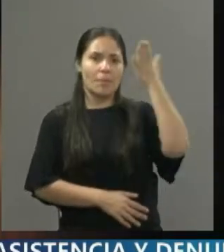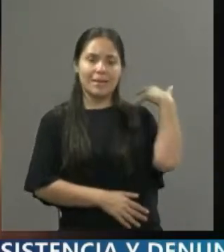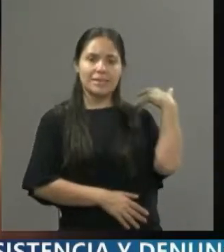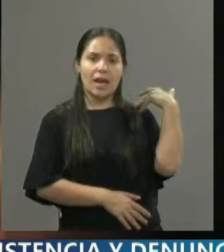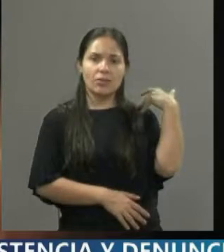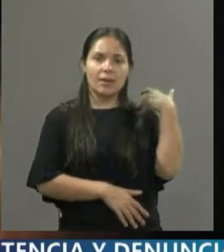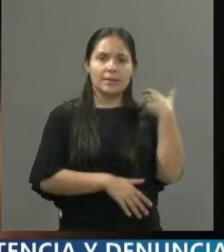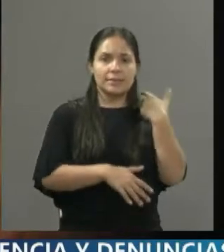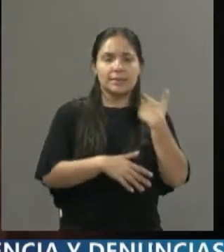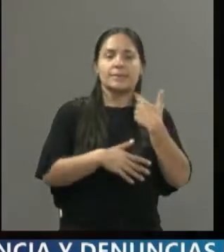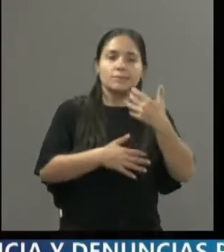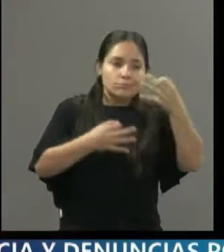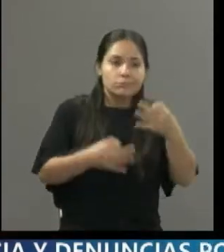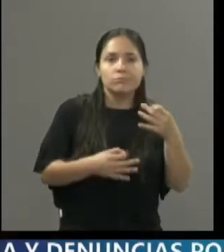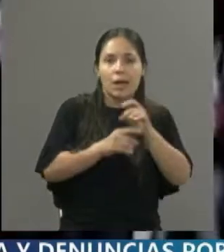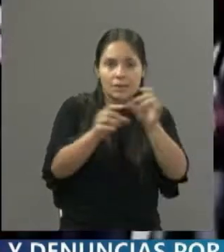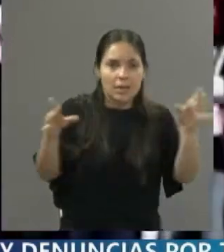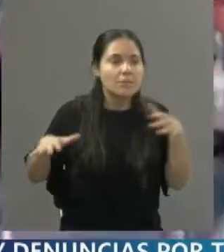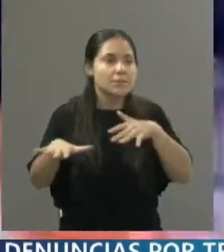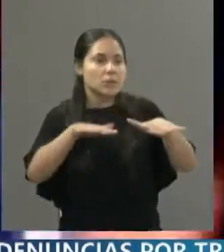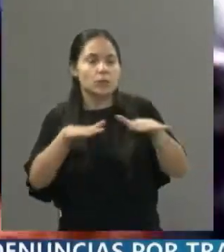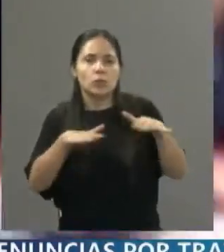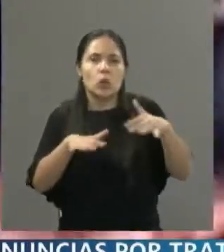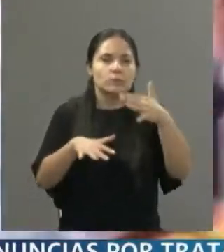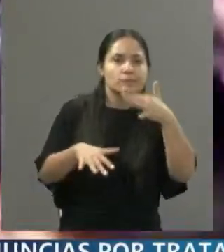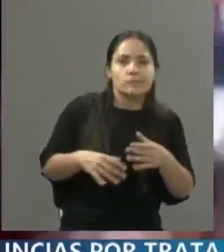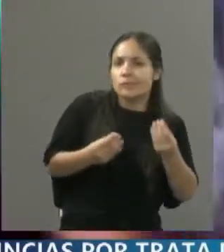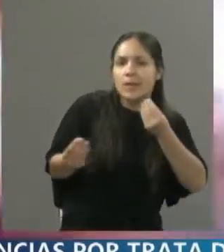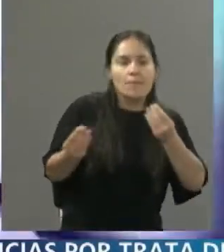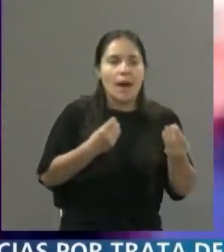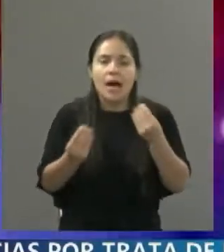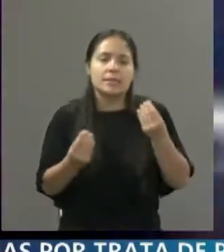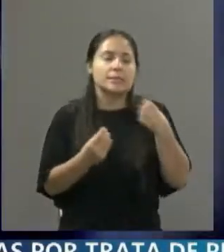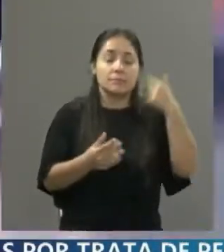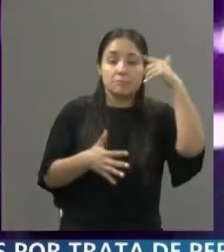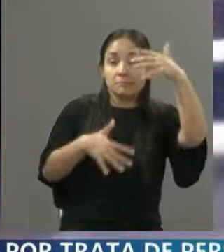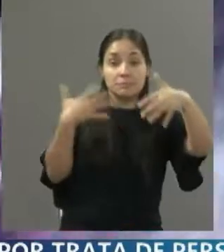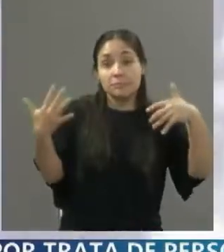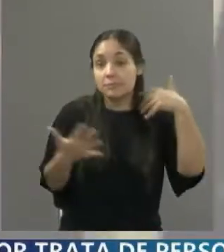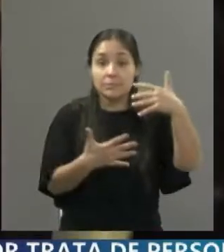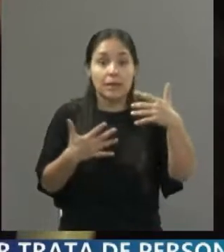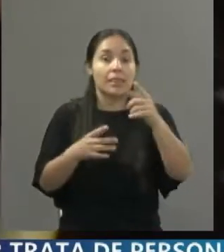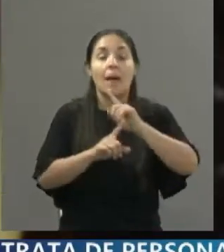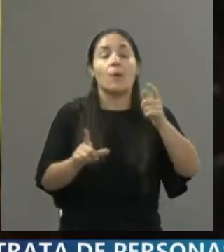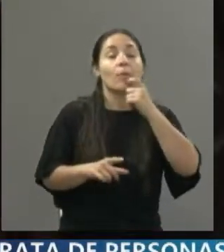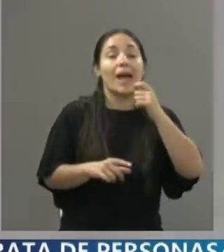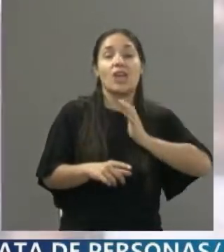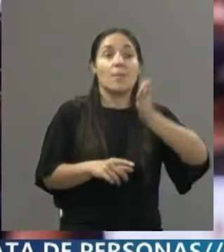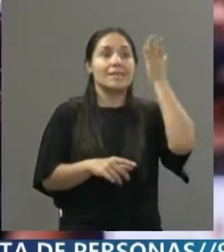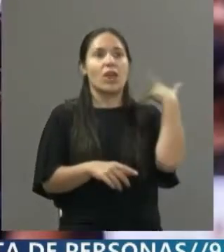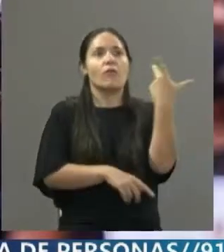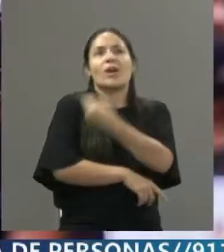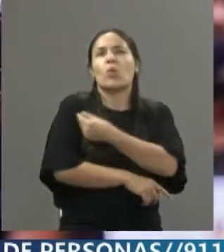todavía viviéndolo en tiempo real y tratando de entender qué sucedía. Hace un año ni siquiera estábamos pensando en vacunas, era como un panorama